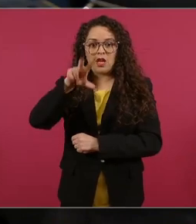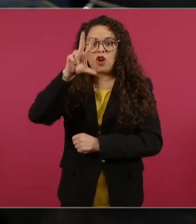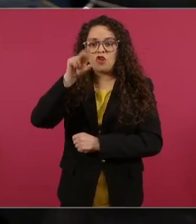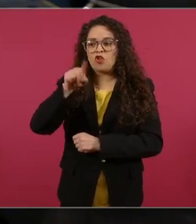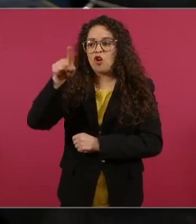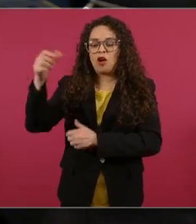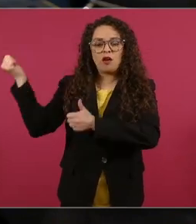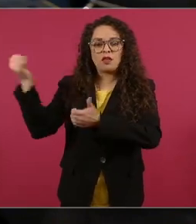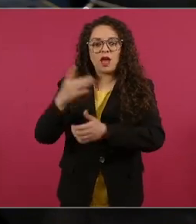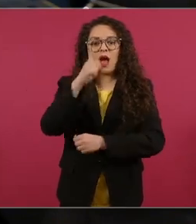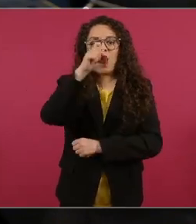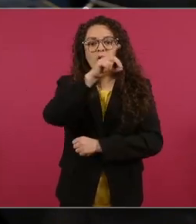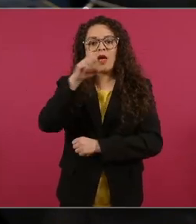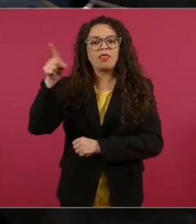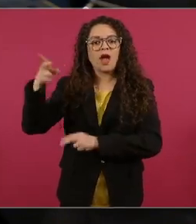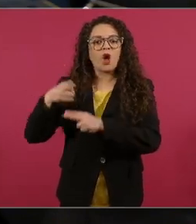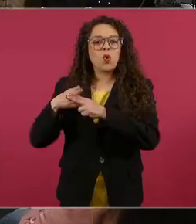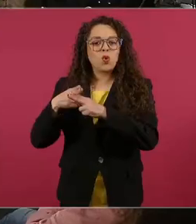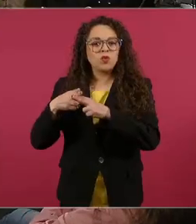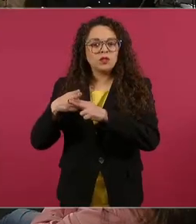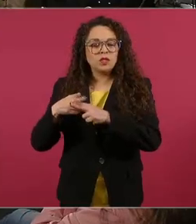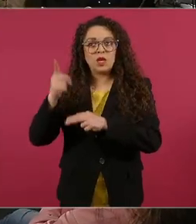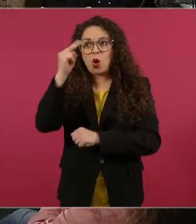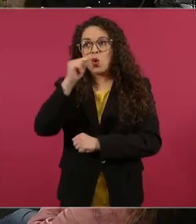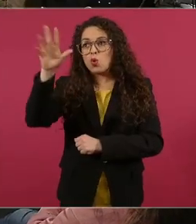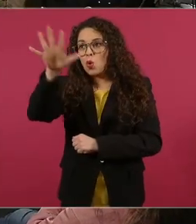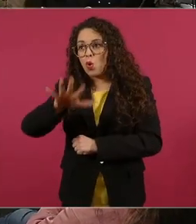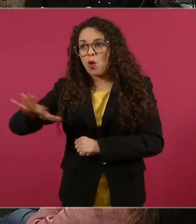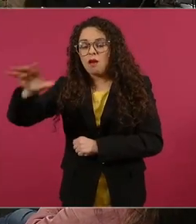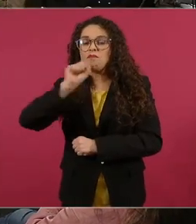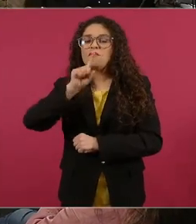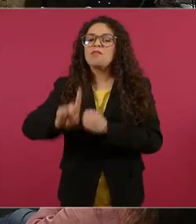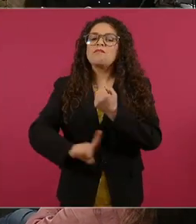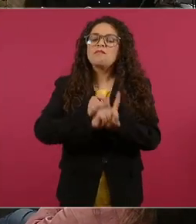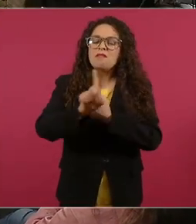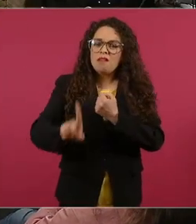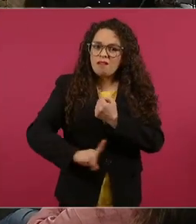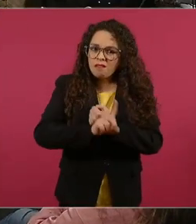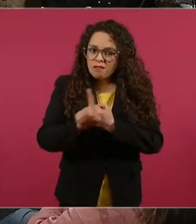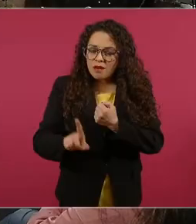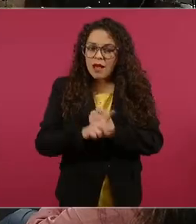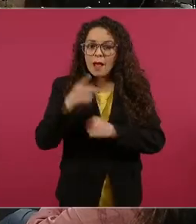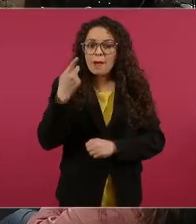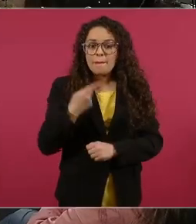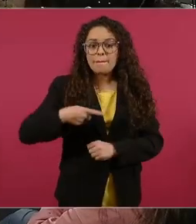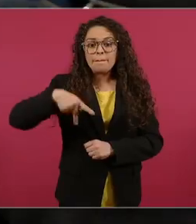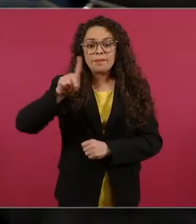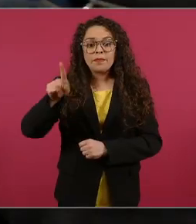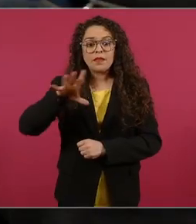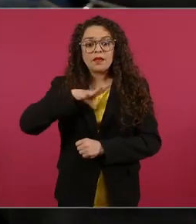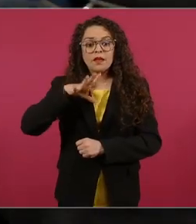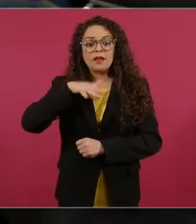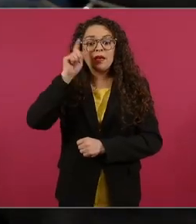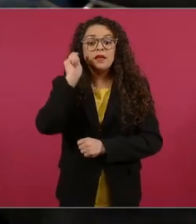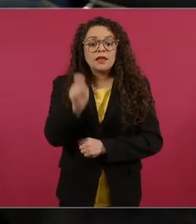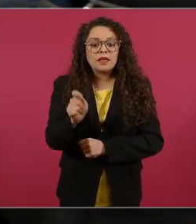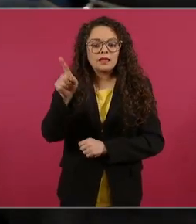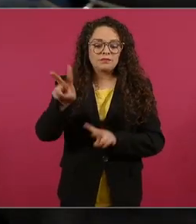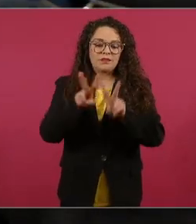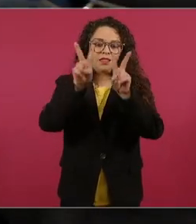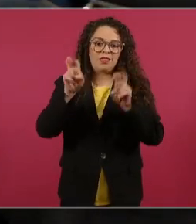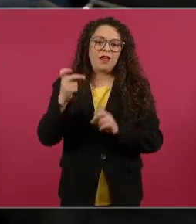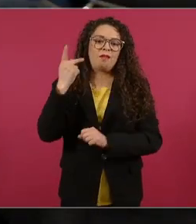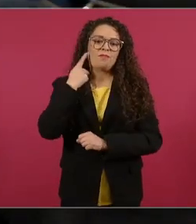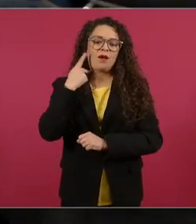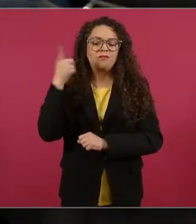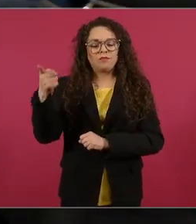distritos del norte también se afectaron. Pero en este caso en específico, en donde hay injerencia política y están